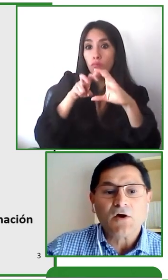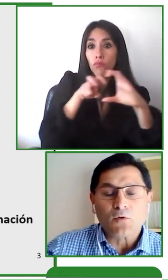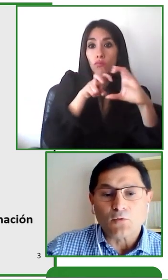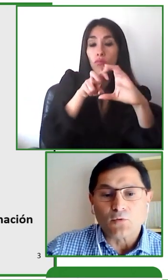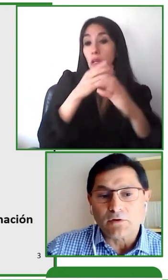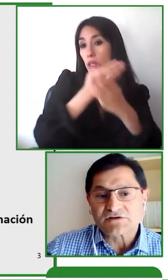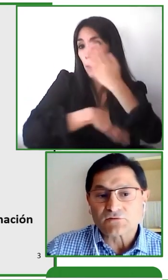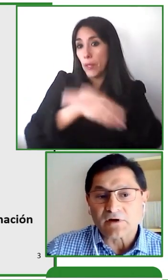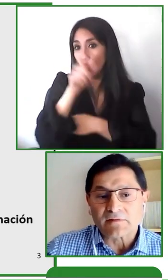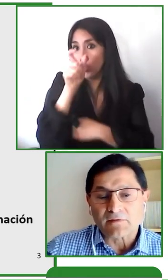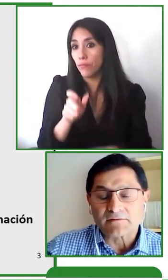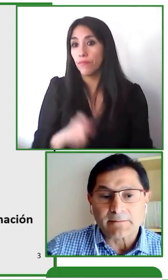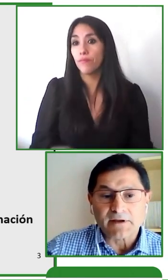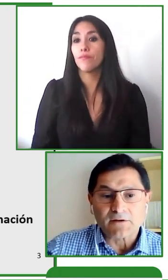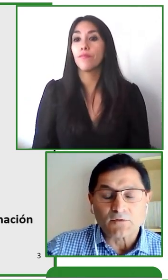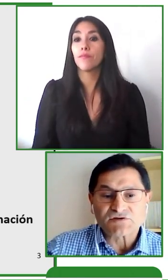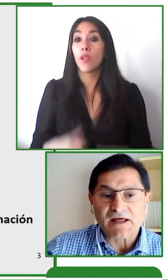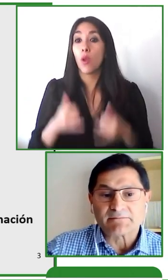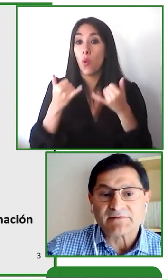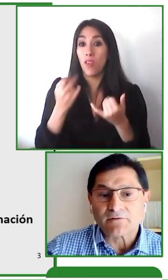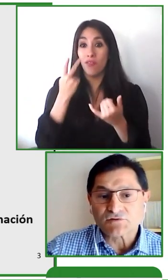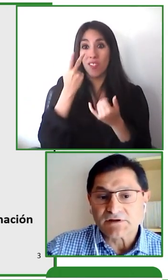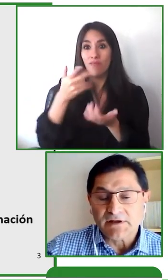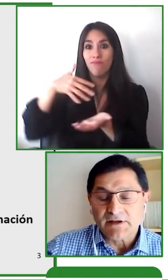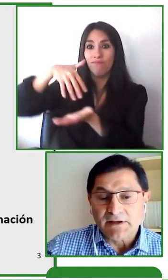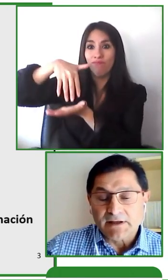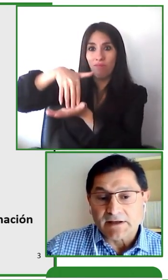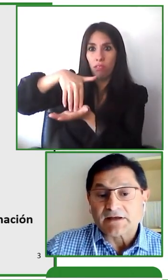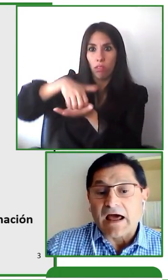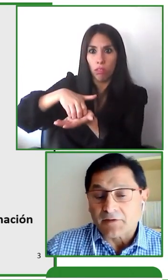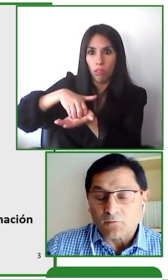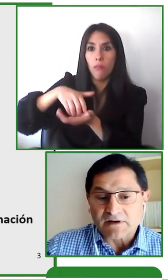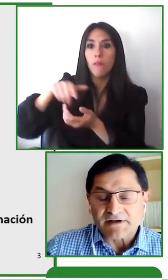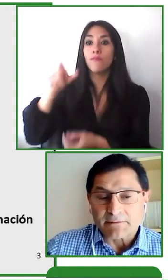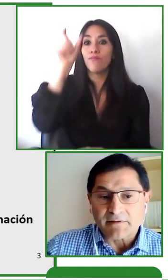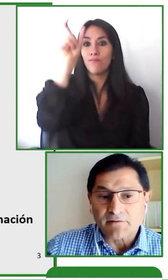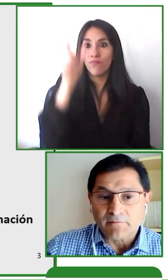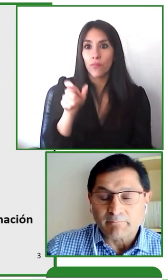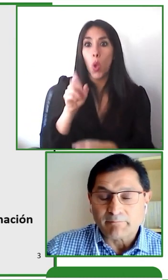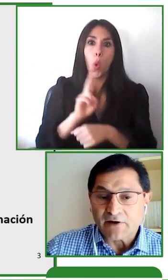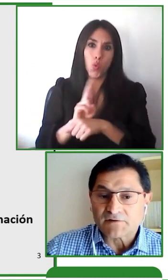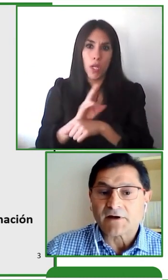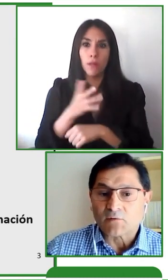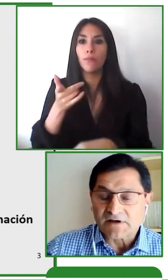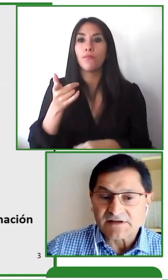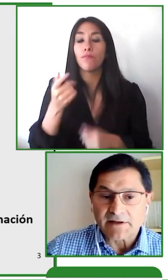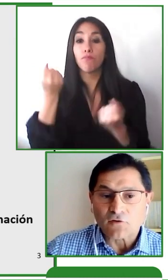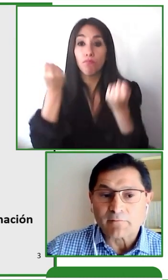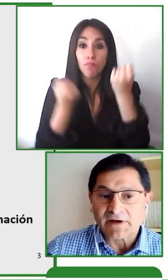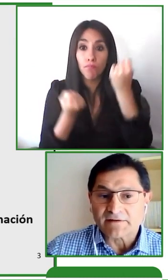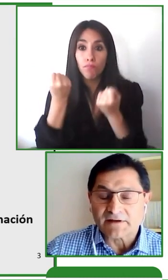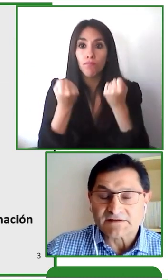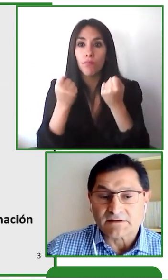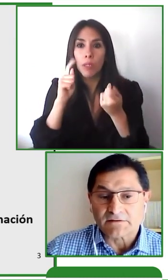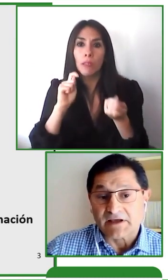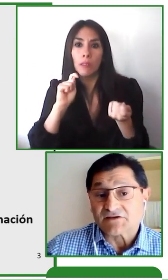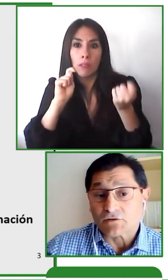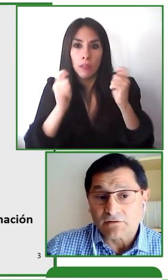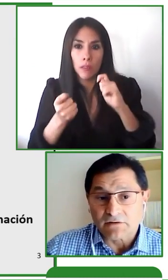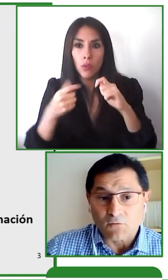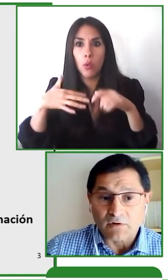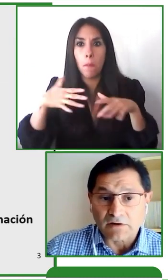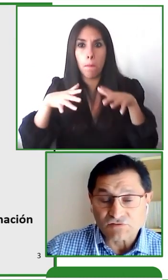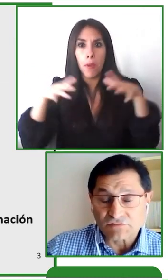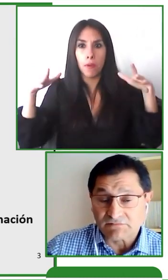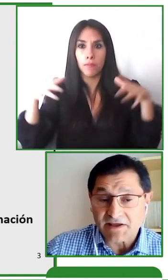vulnerables? Uno es la utilización de vehículos adaptados. Hacen un gran servicio, pero tienen una serie de inconvenientes, que